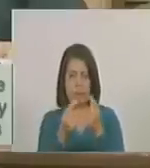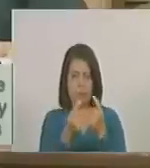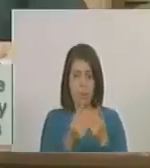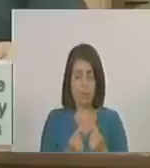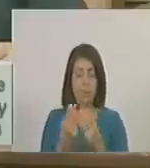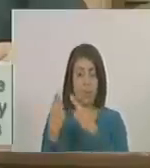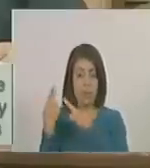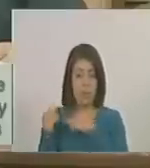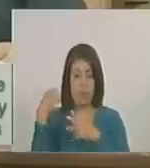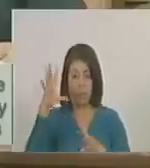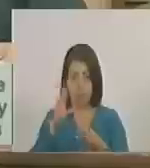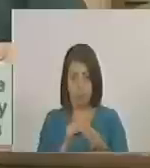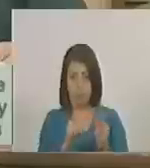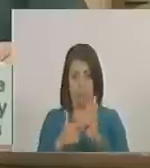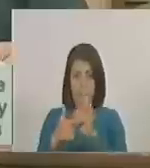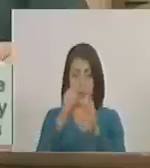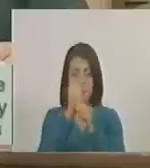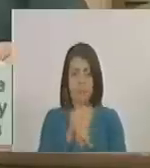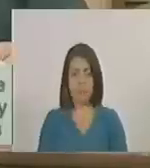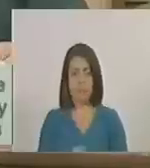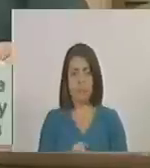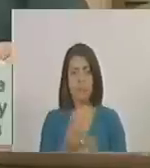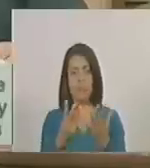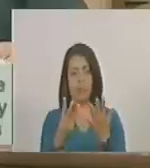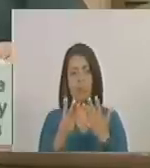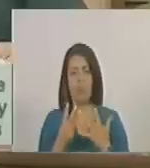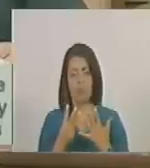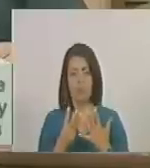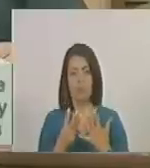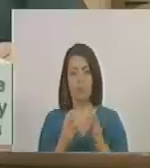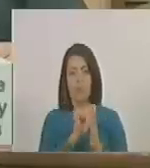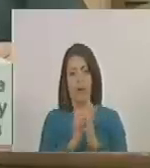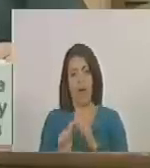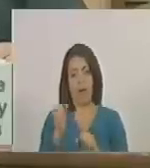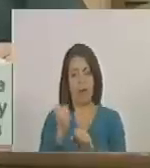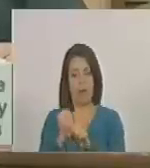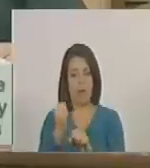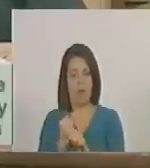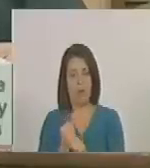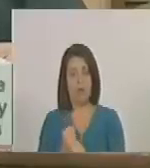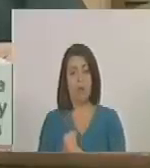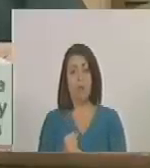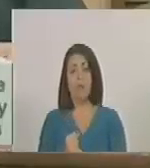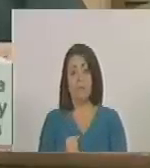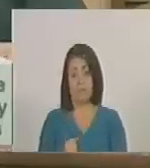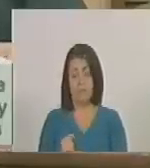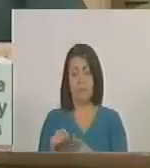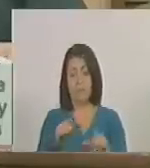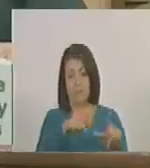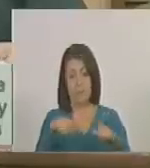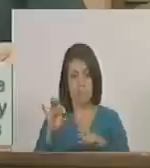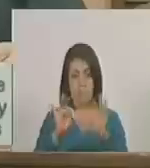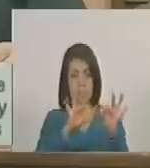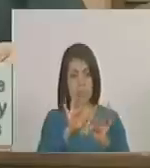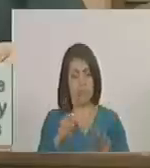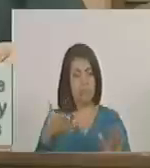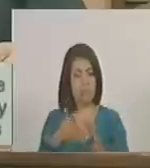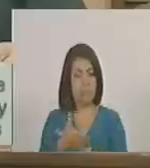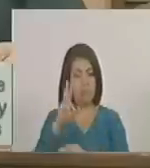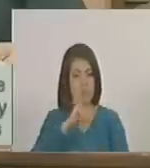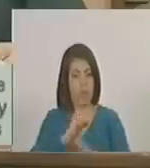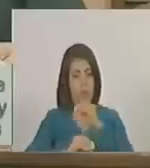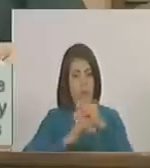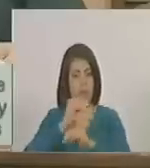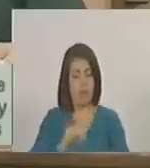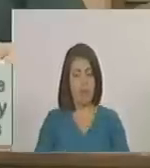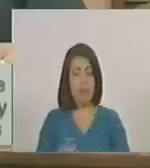y los resultados esperados. 8. Áreas de trabajo. Son ámbitos de gestión que se constituyen en